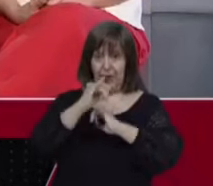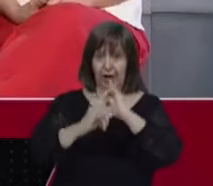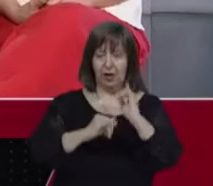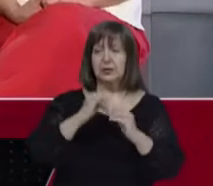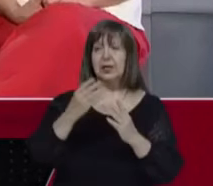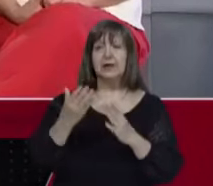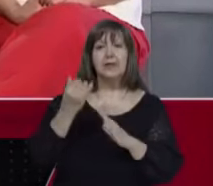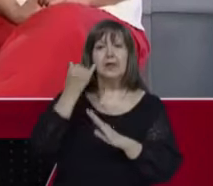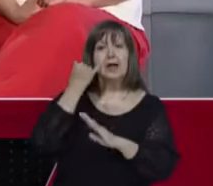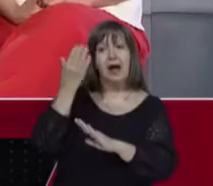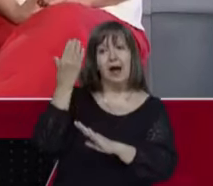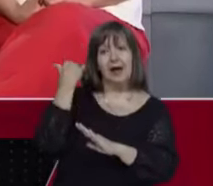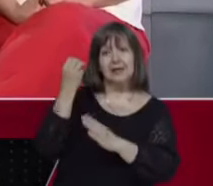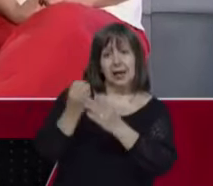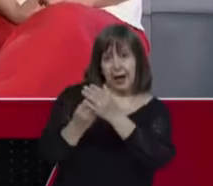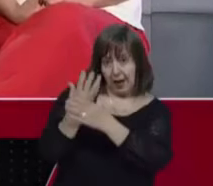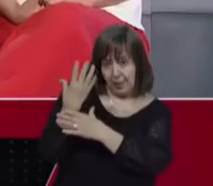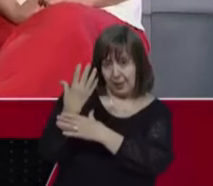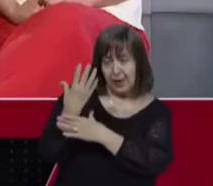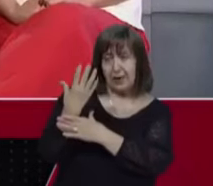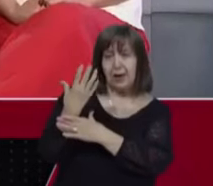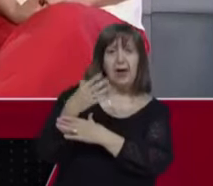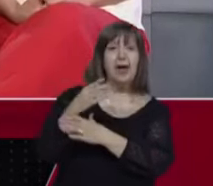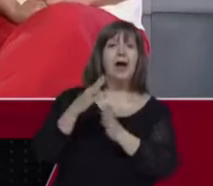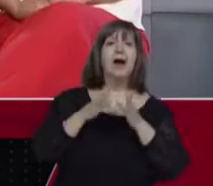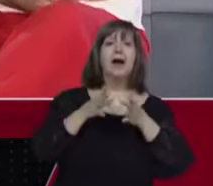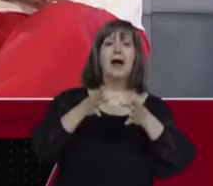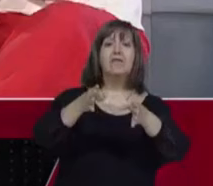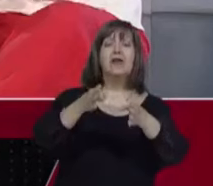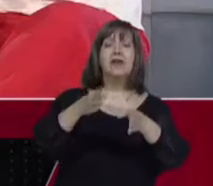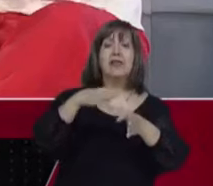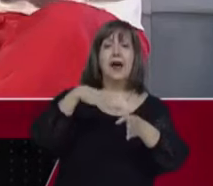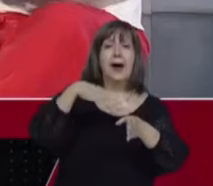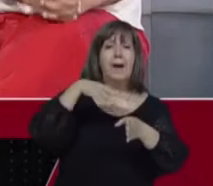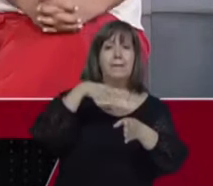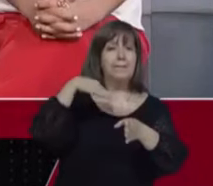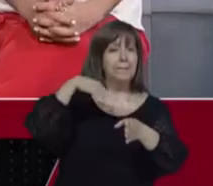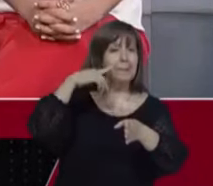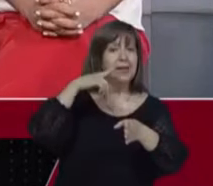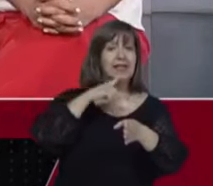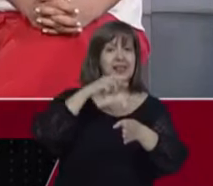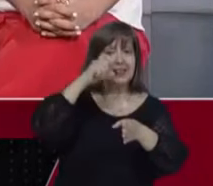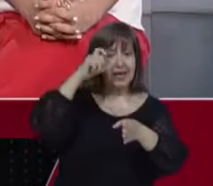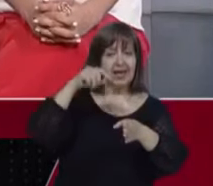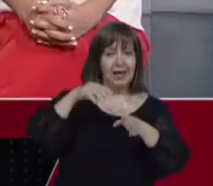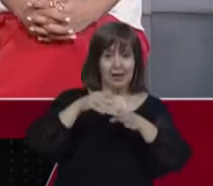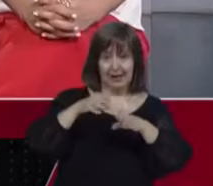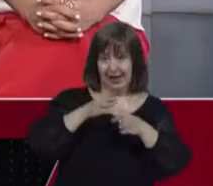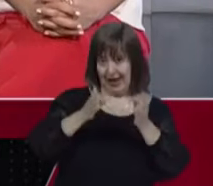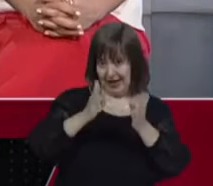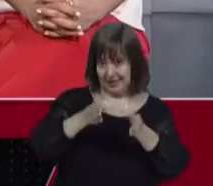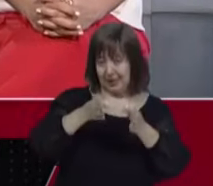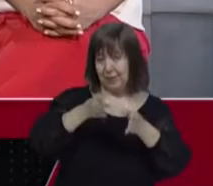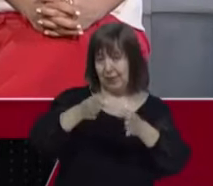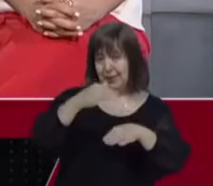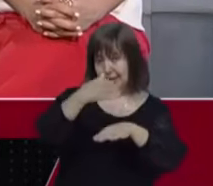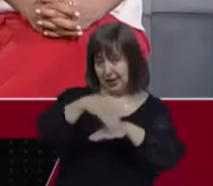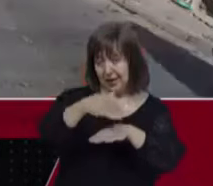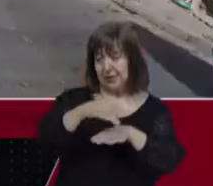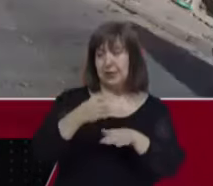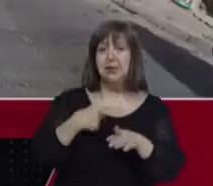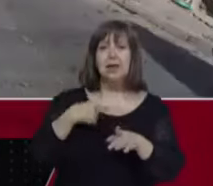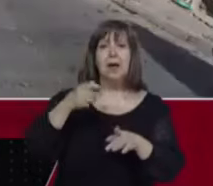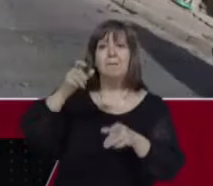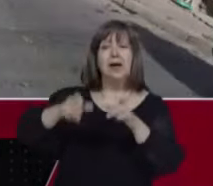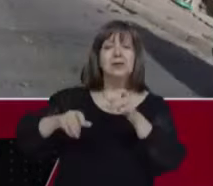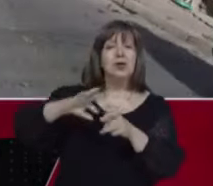ocurrió ayer por la mañana en la avenida Mitre del departamento de San Rafael, donde delincuentes